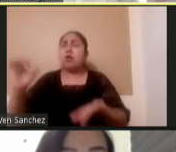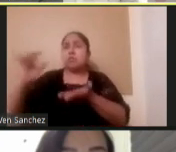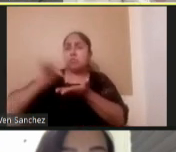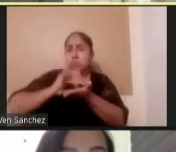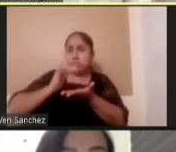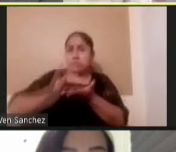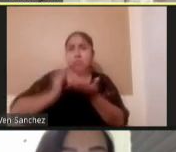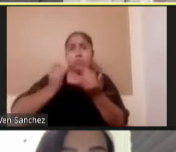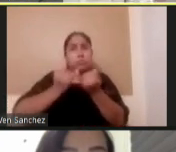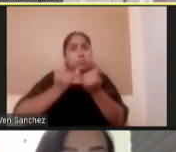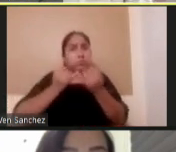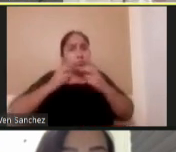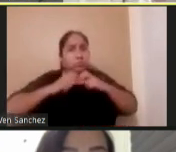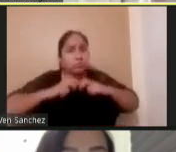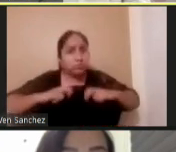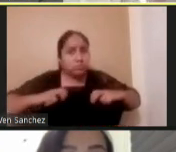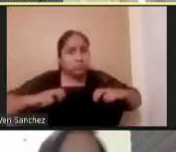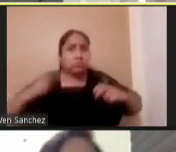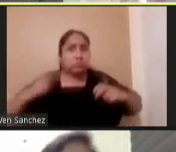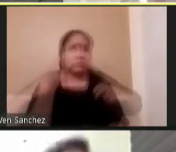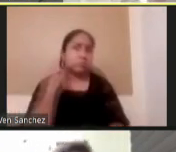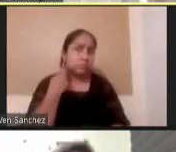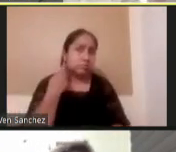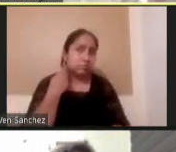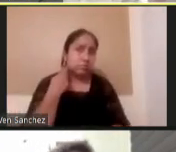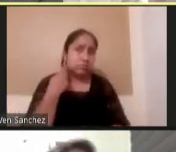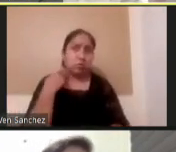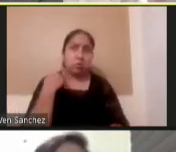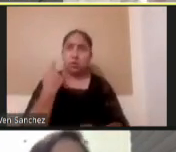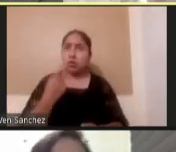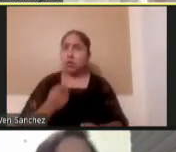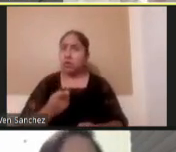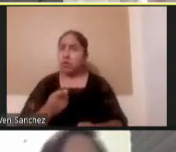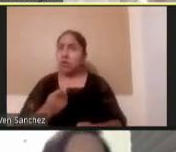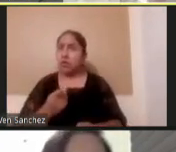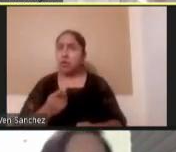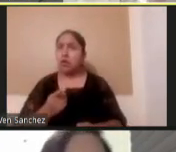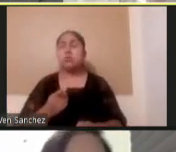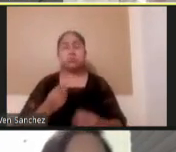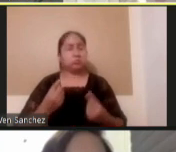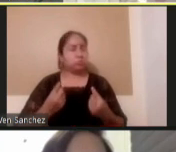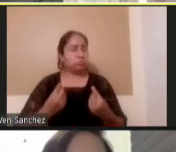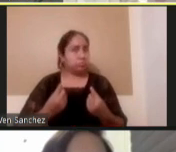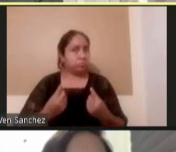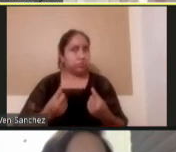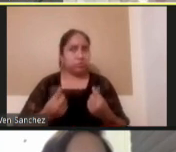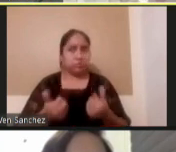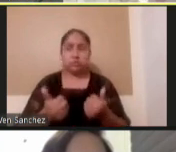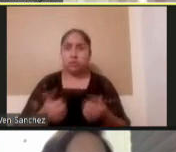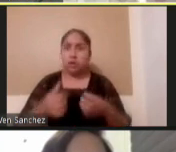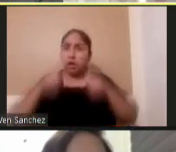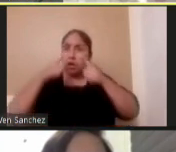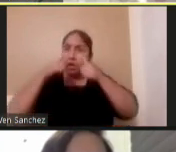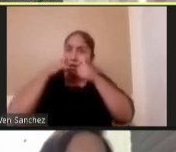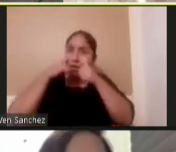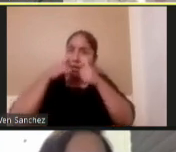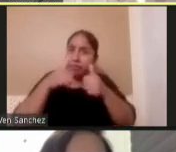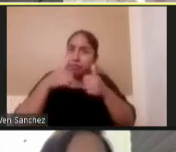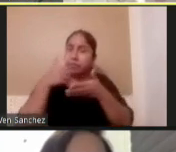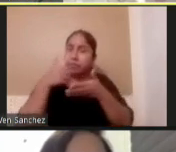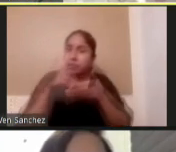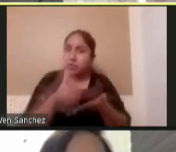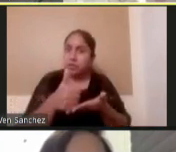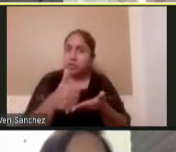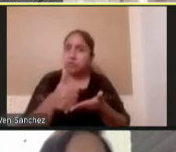Cuerpo de Regidores, que prontamente atendieron la solicitud del Gobierno Federal y facilitan el